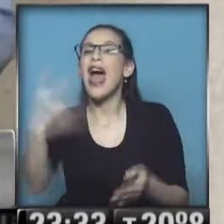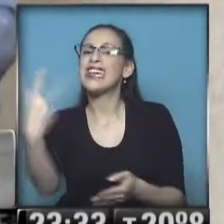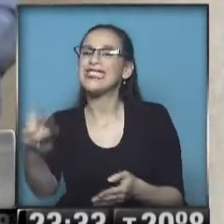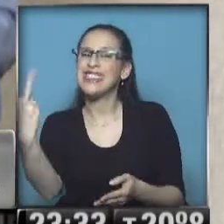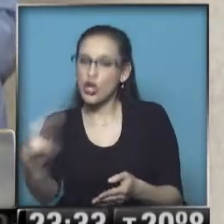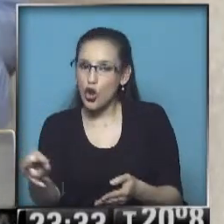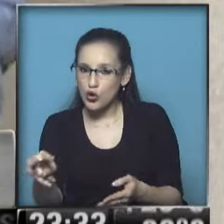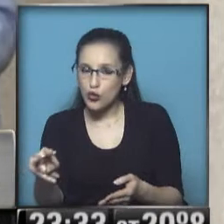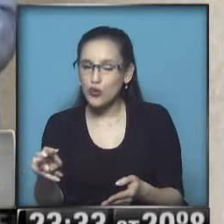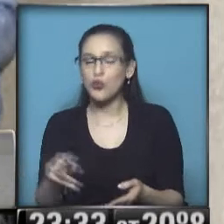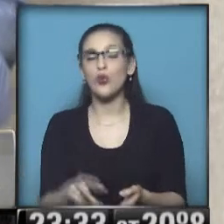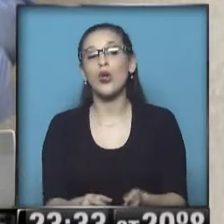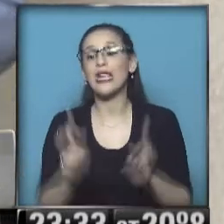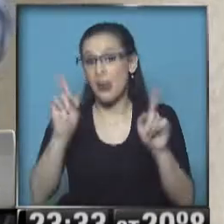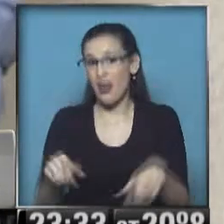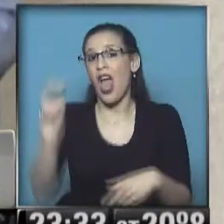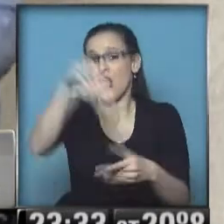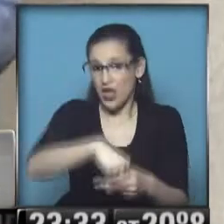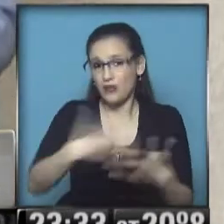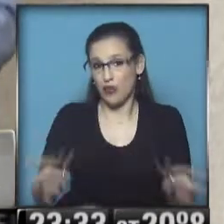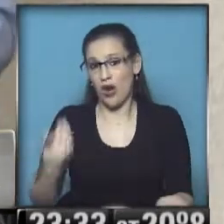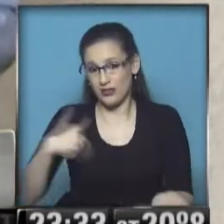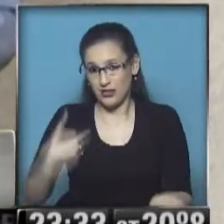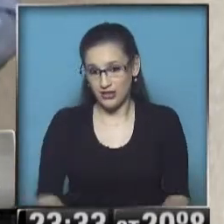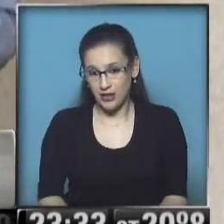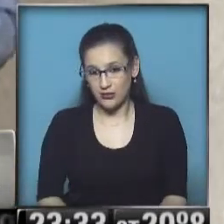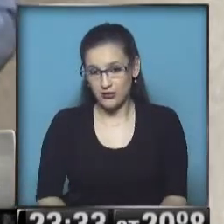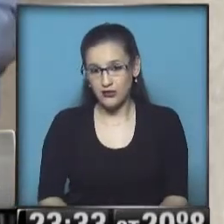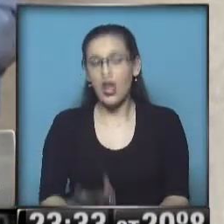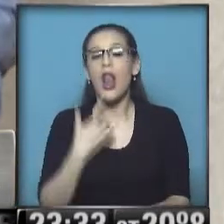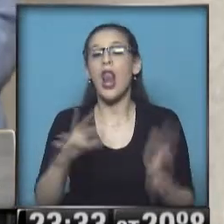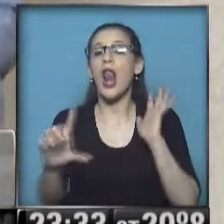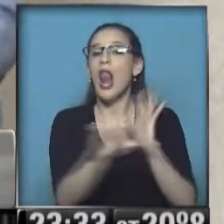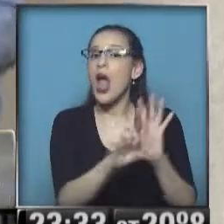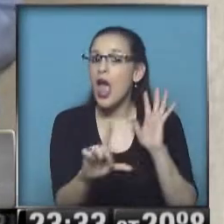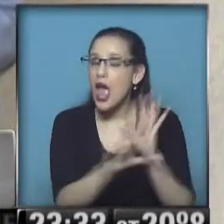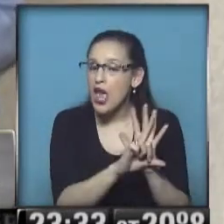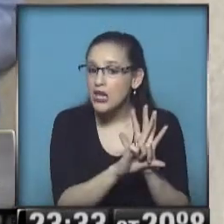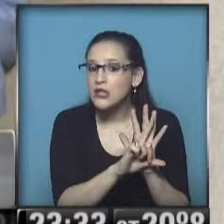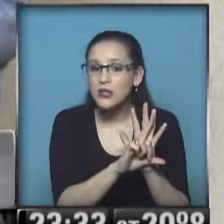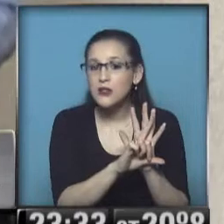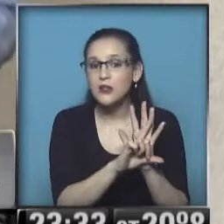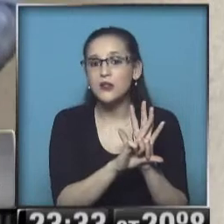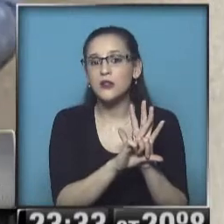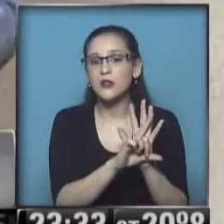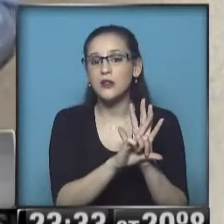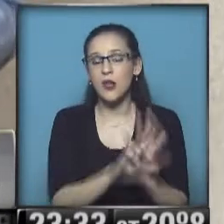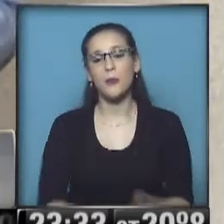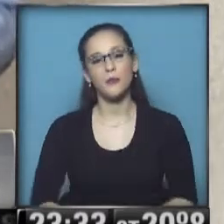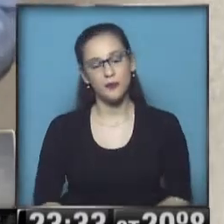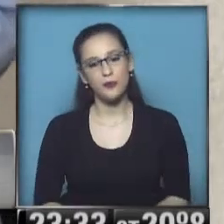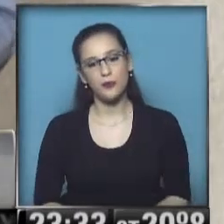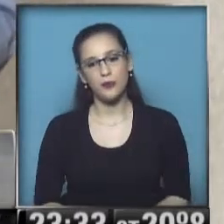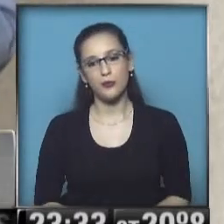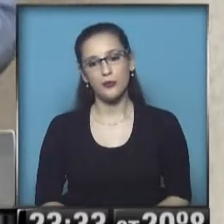tanto, las leyes emanadas en el proceso de formación y sanción de las leyes, obviamente tienen